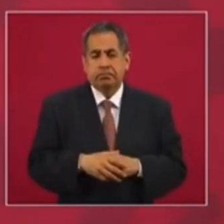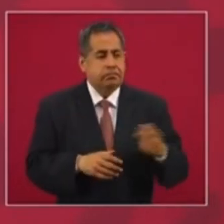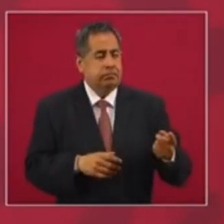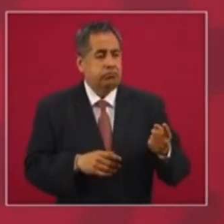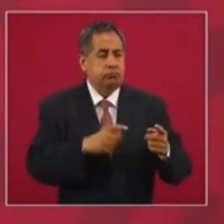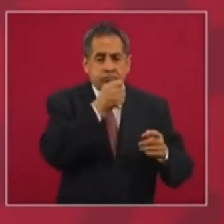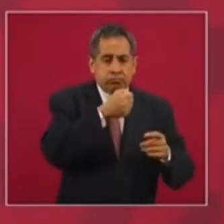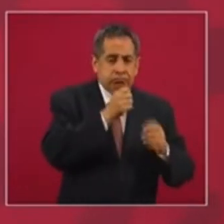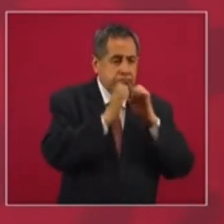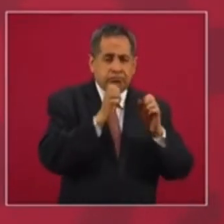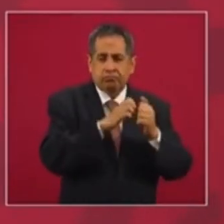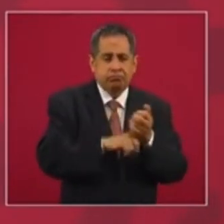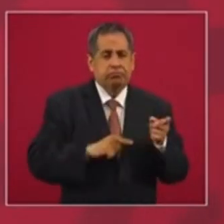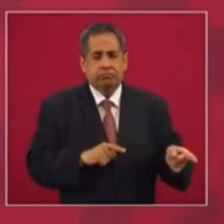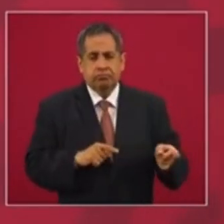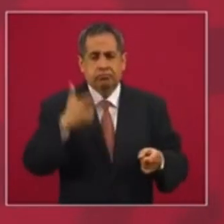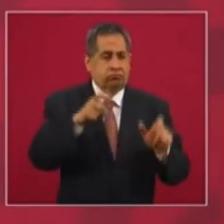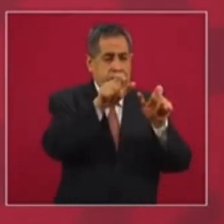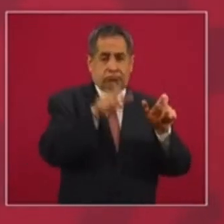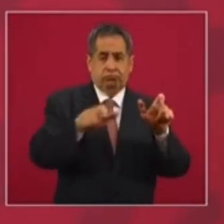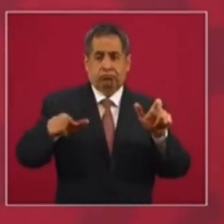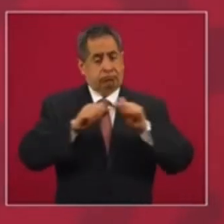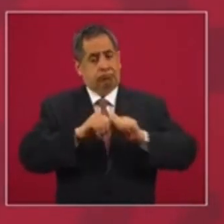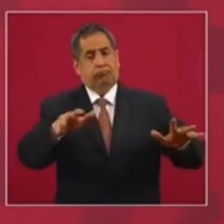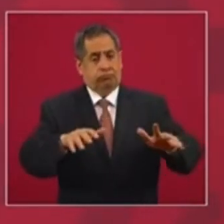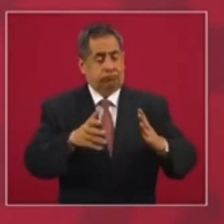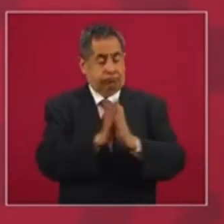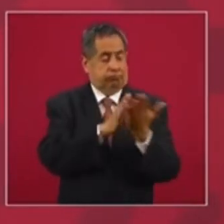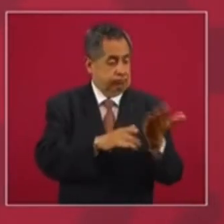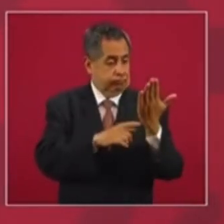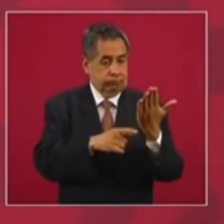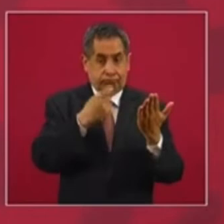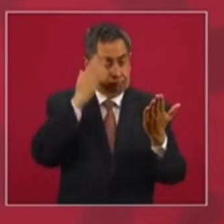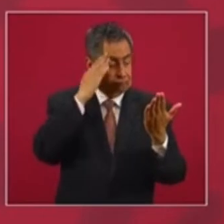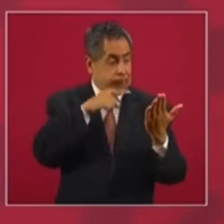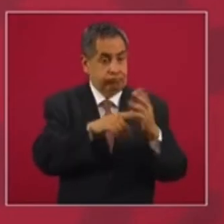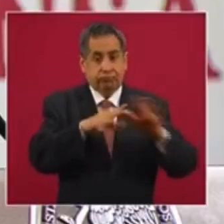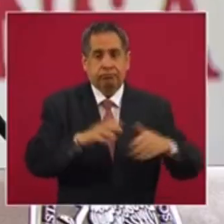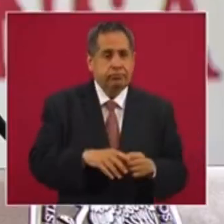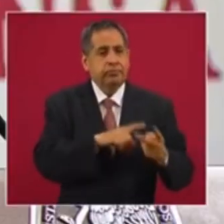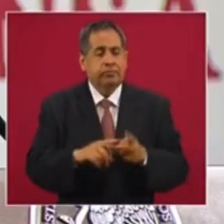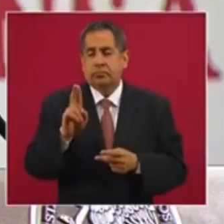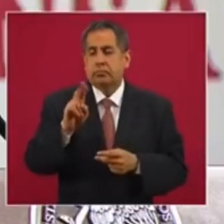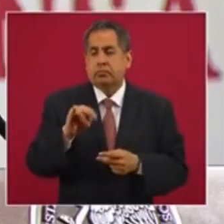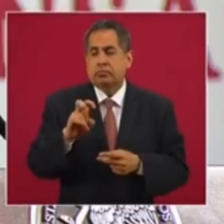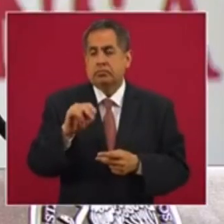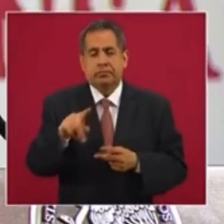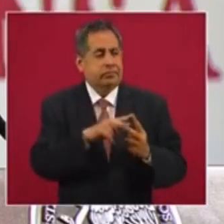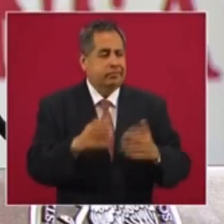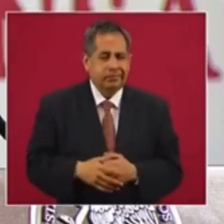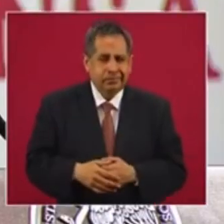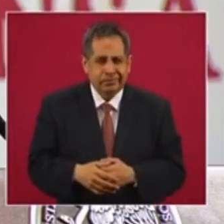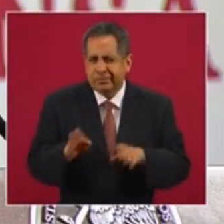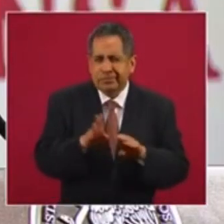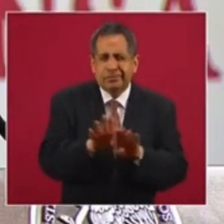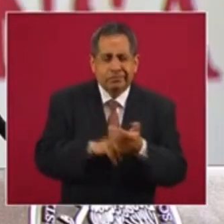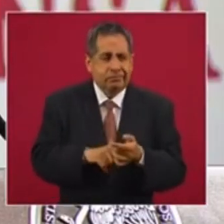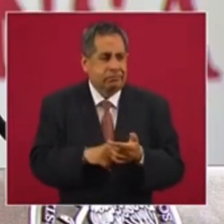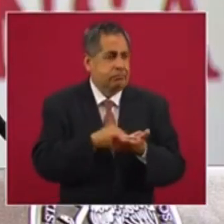una entrevista en ocho columnas, o mejor dicho, en la primera plana, y en el Universal. ¿Cuándo se había visto